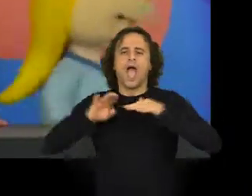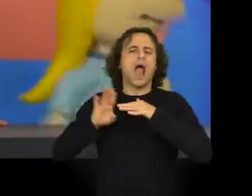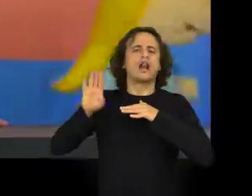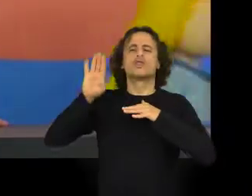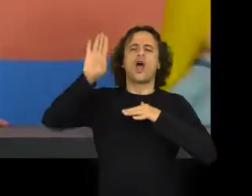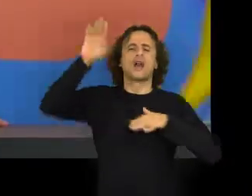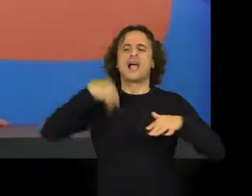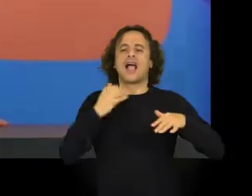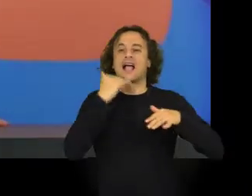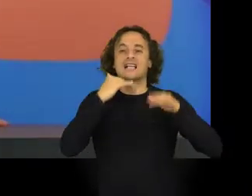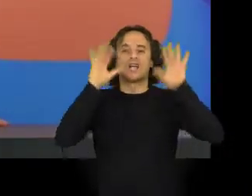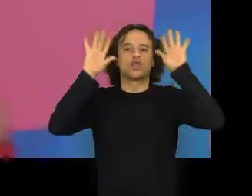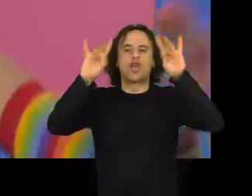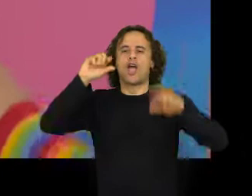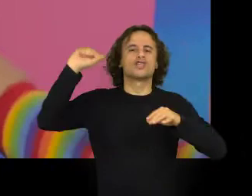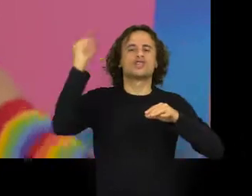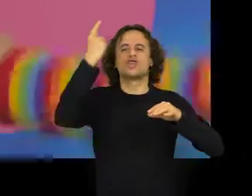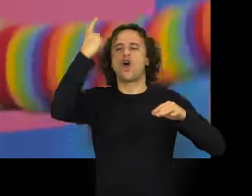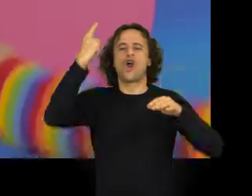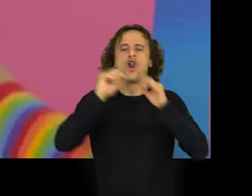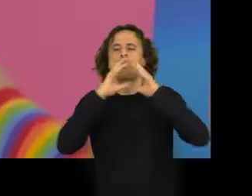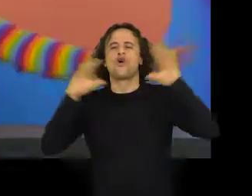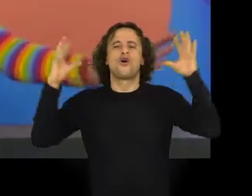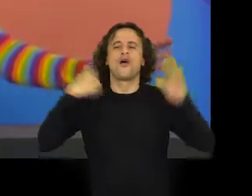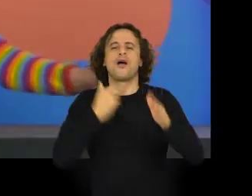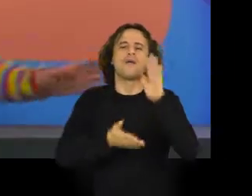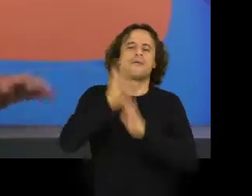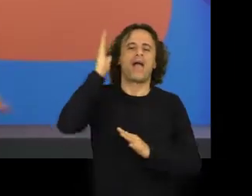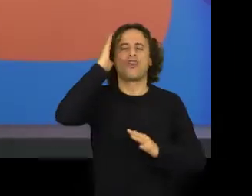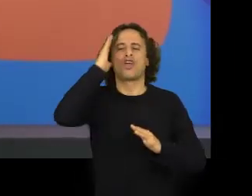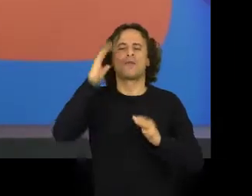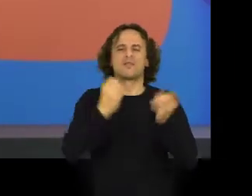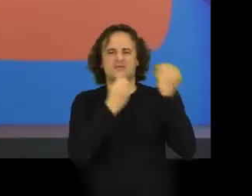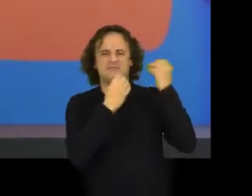tan alto que casi toco o sol, ia voando de nube en nube.